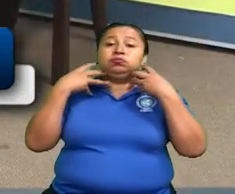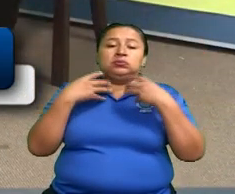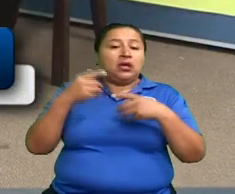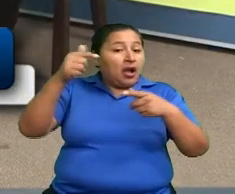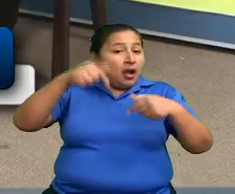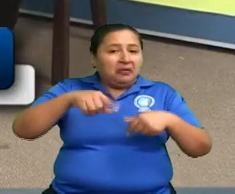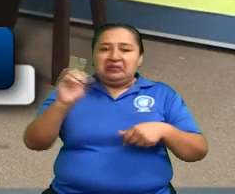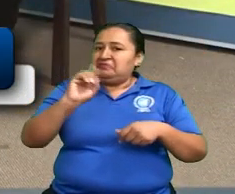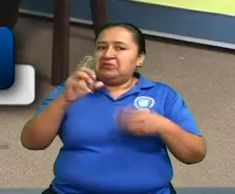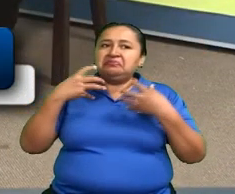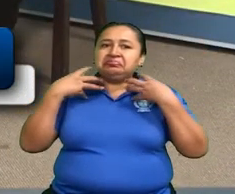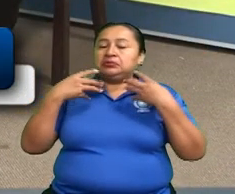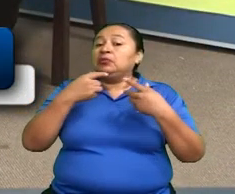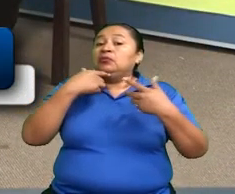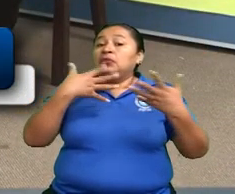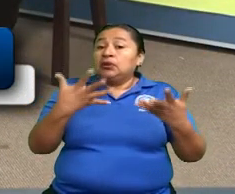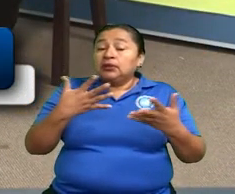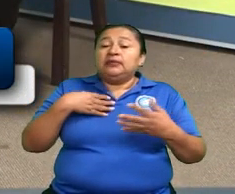casi no se ve. ¿Verdad? ¿Por qué? Porque